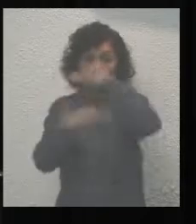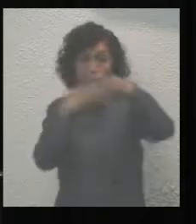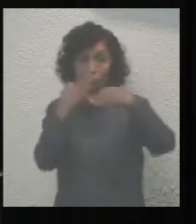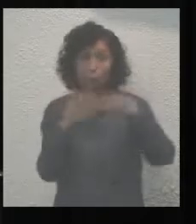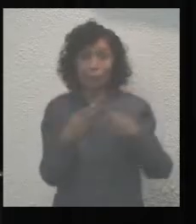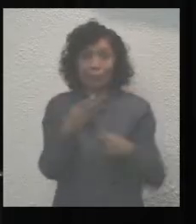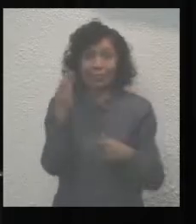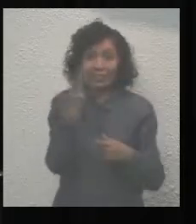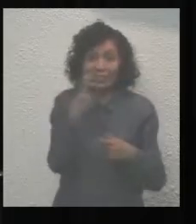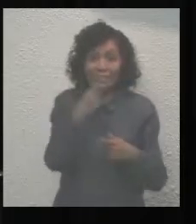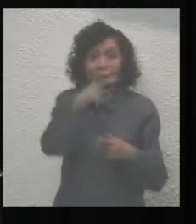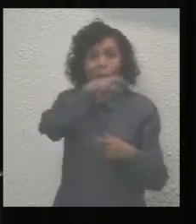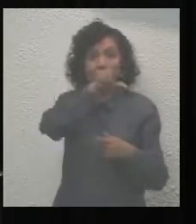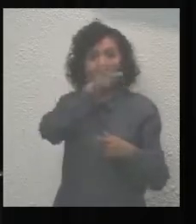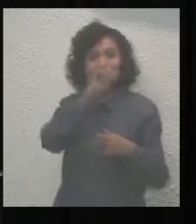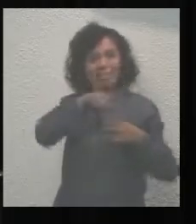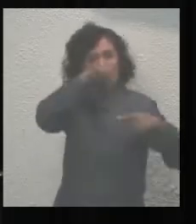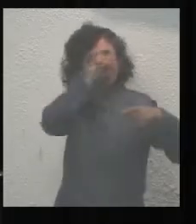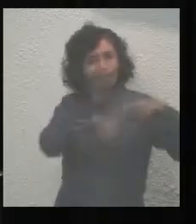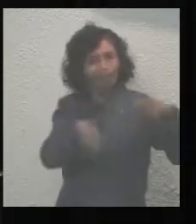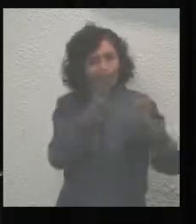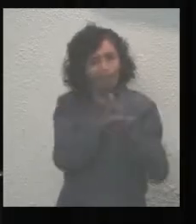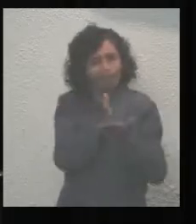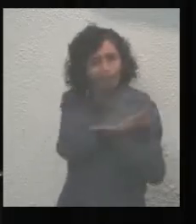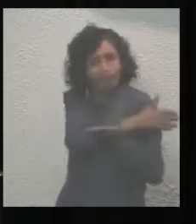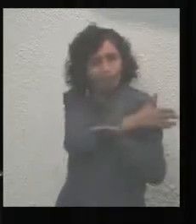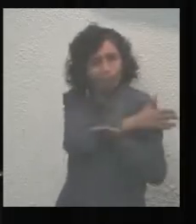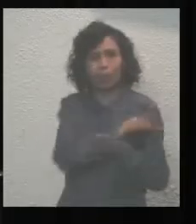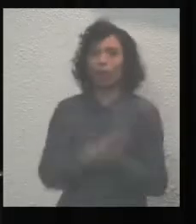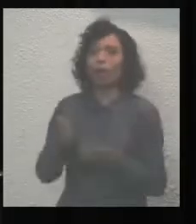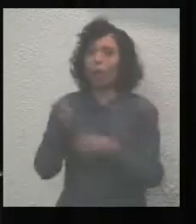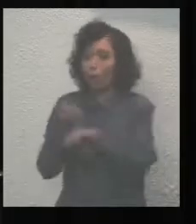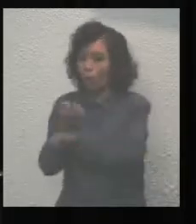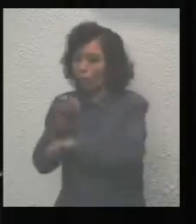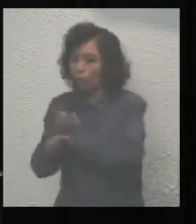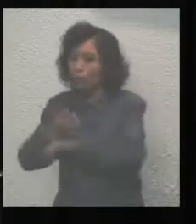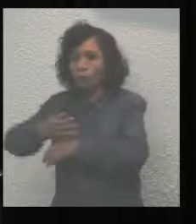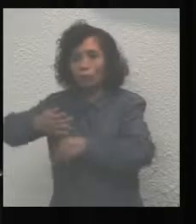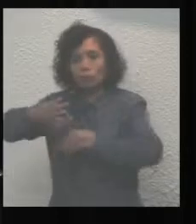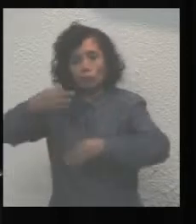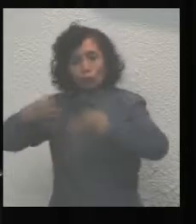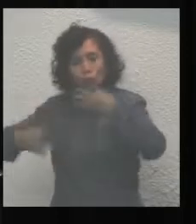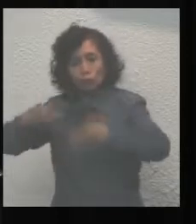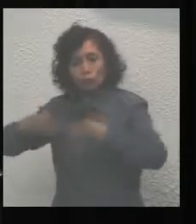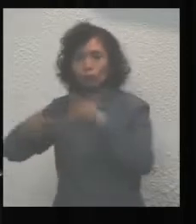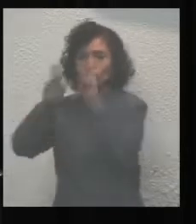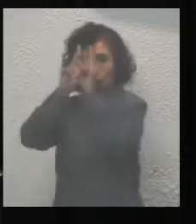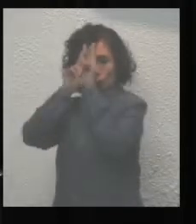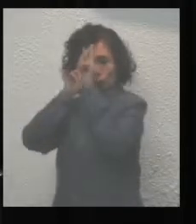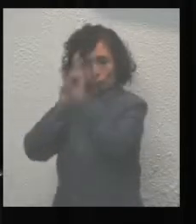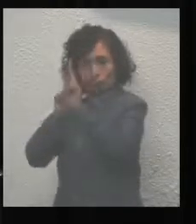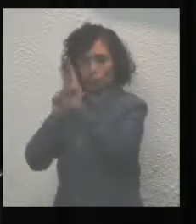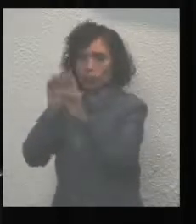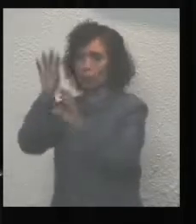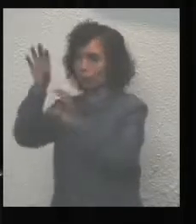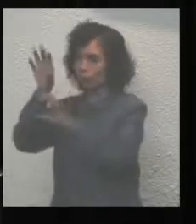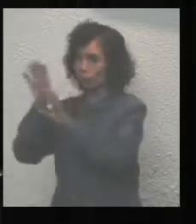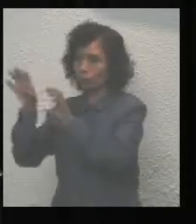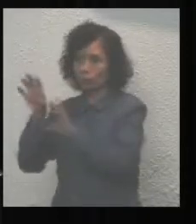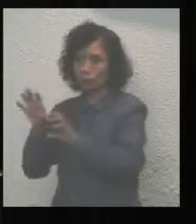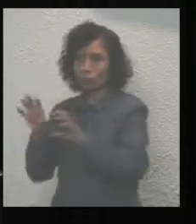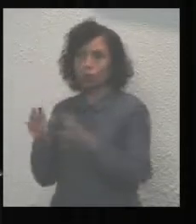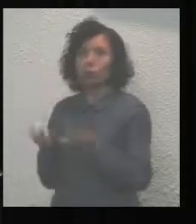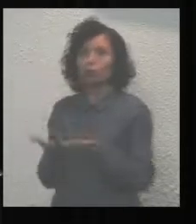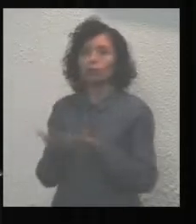al Quintana Roo de los tatiches políticos para crear una entidad democrática que respete la autonomía municipal y la división